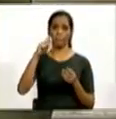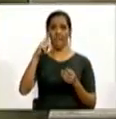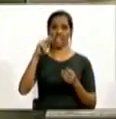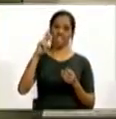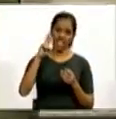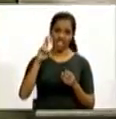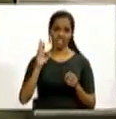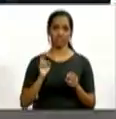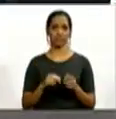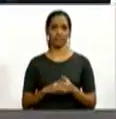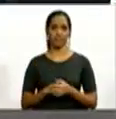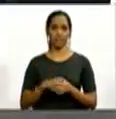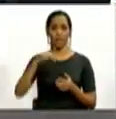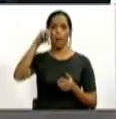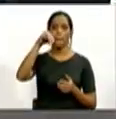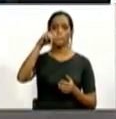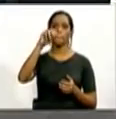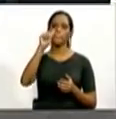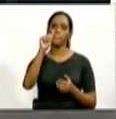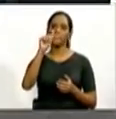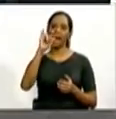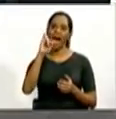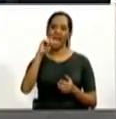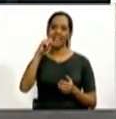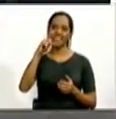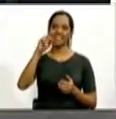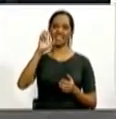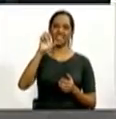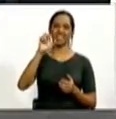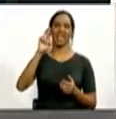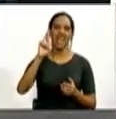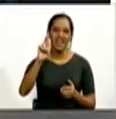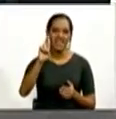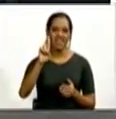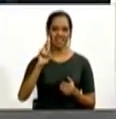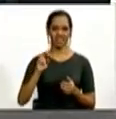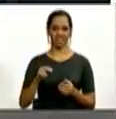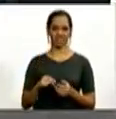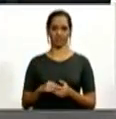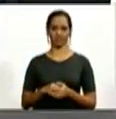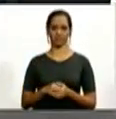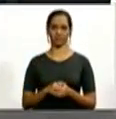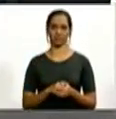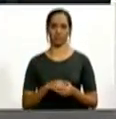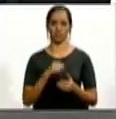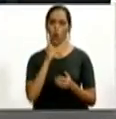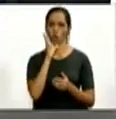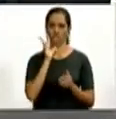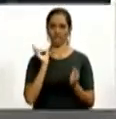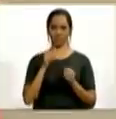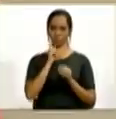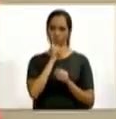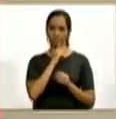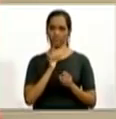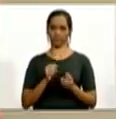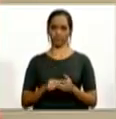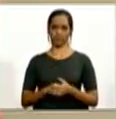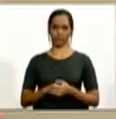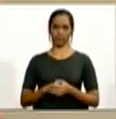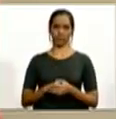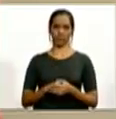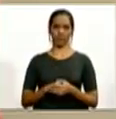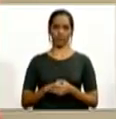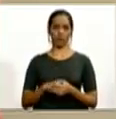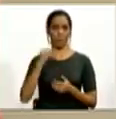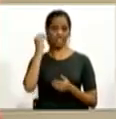al final. Maiker. Maiker. No, no, se llama Maiker. Y Maiker. Hay que dar como tres o cuatro. Sé que eran